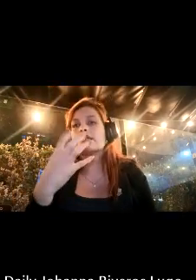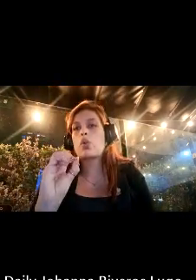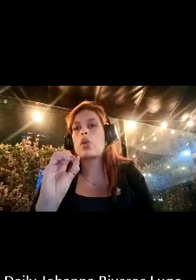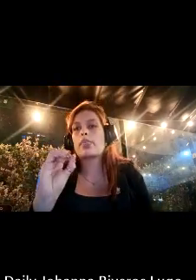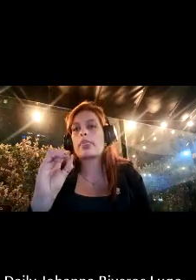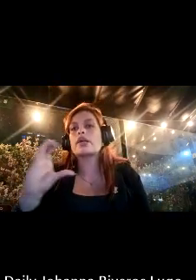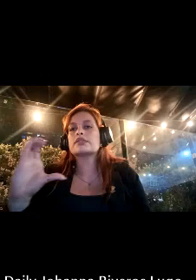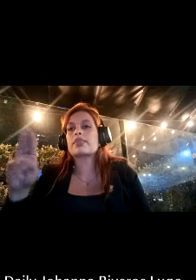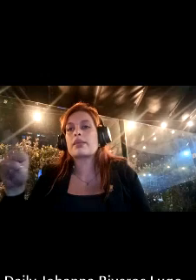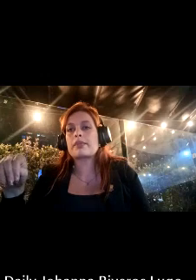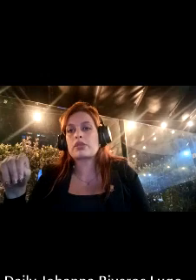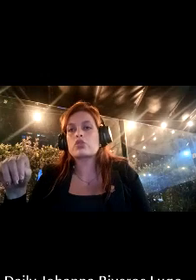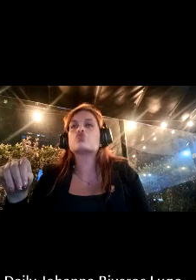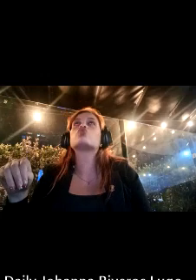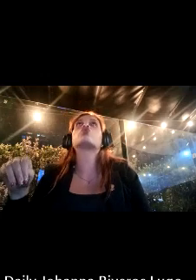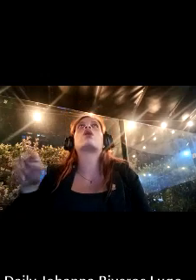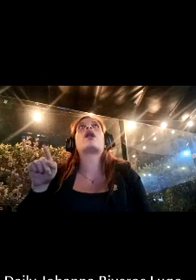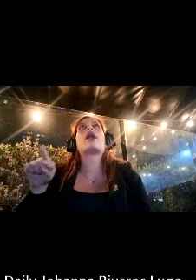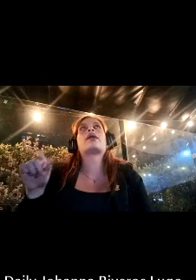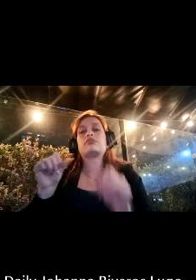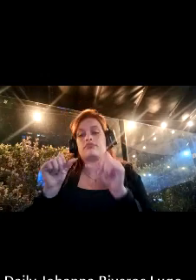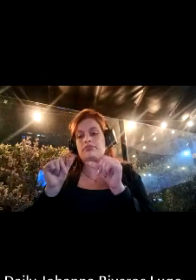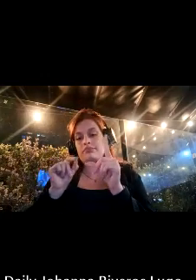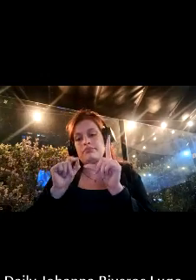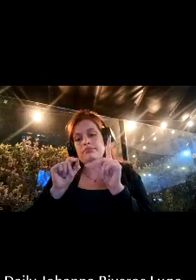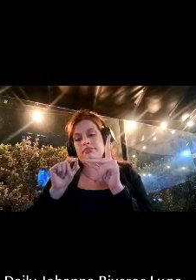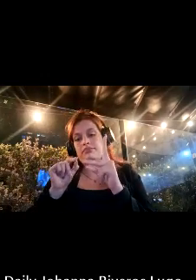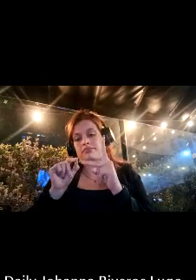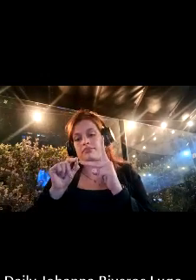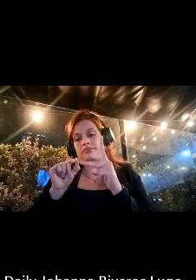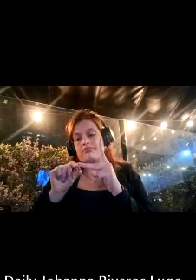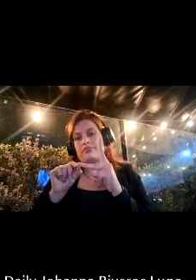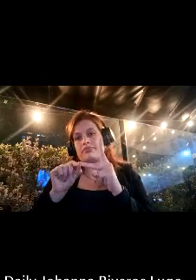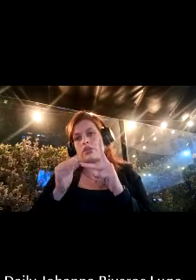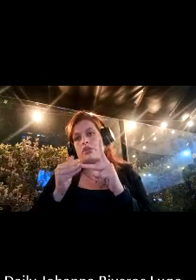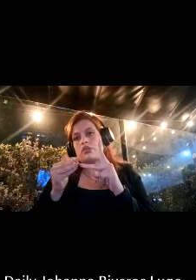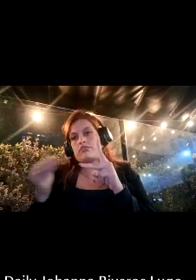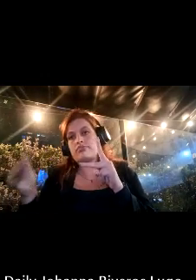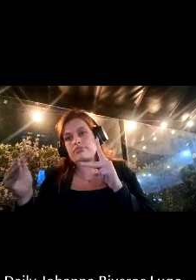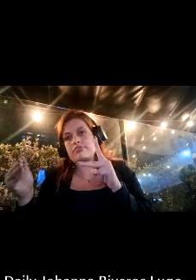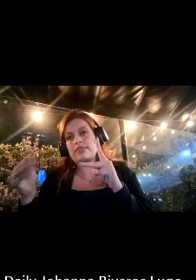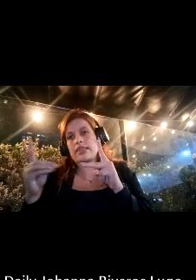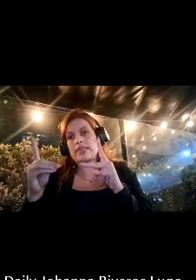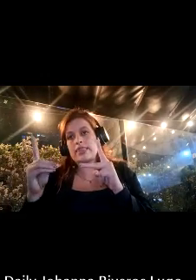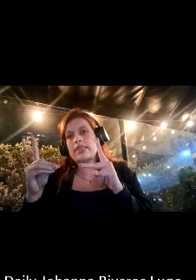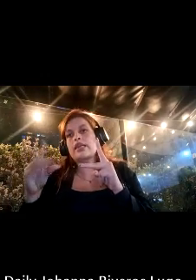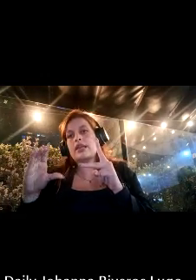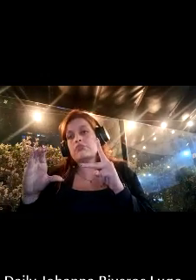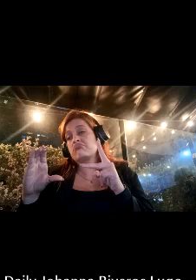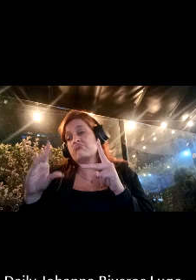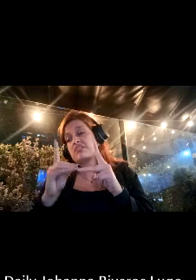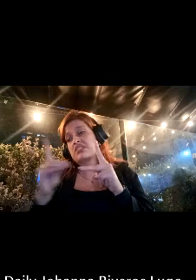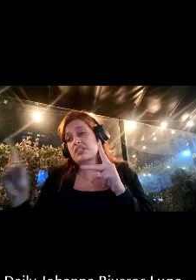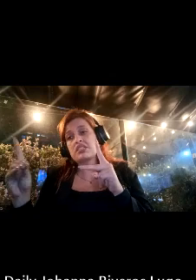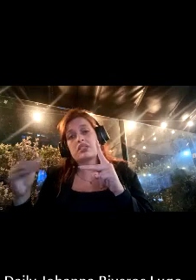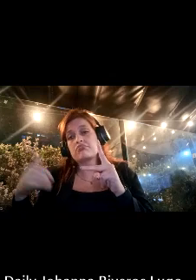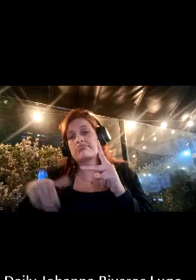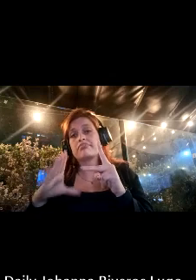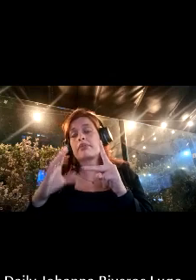la rampa, hasta acá. Entonces ustedes miden esa distancia y pues toman ese dato. Digamos que fueron 50